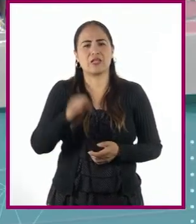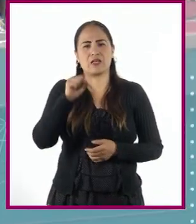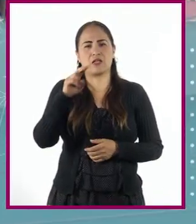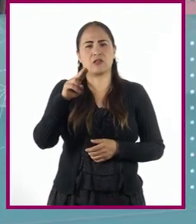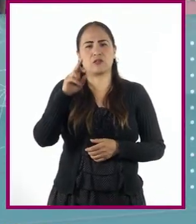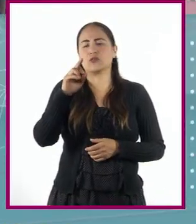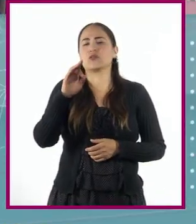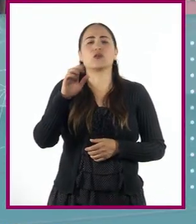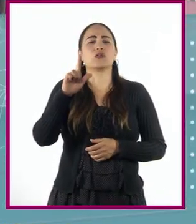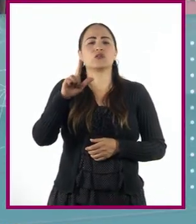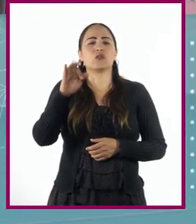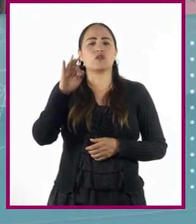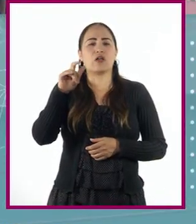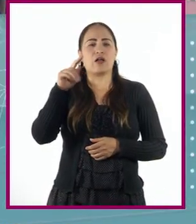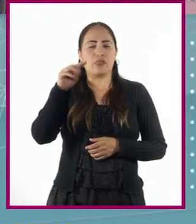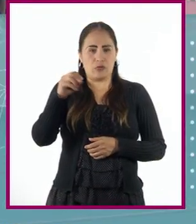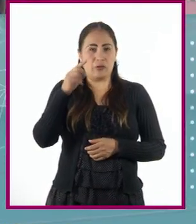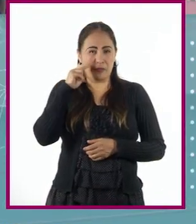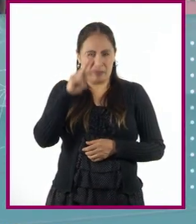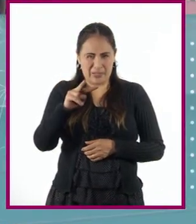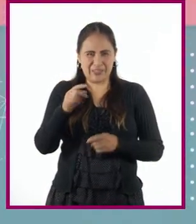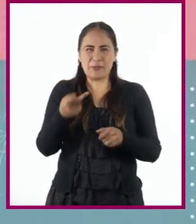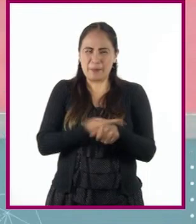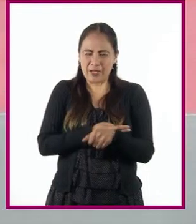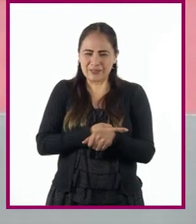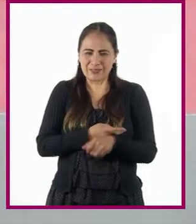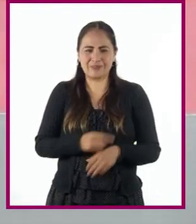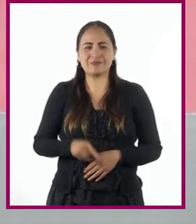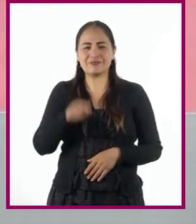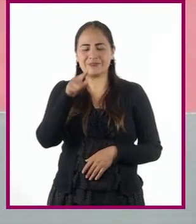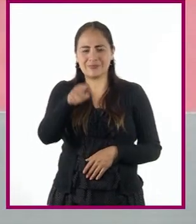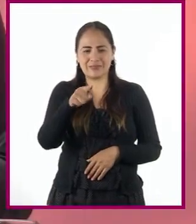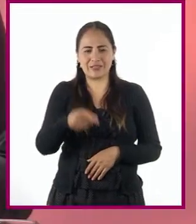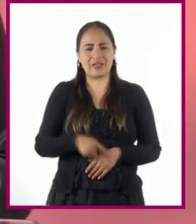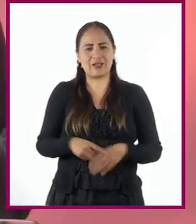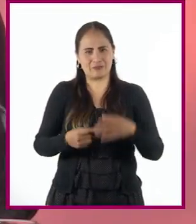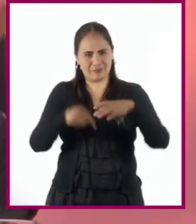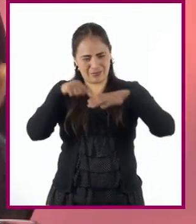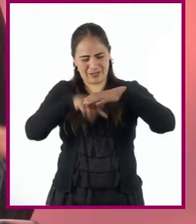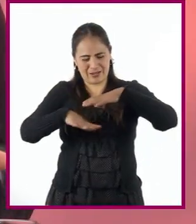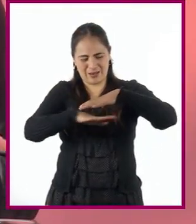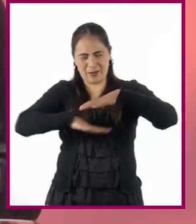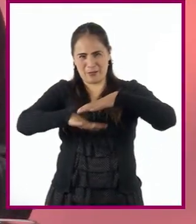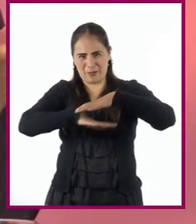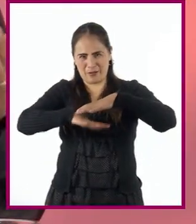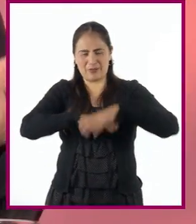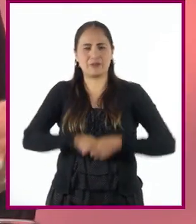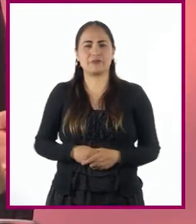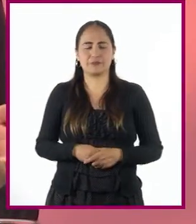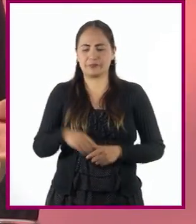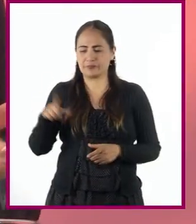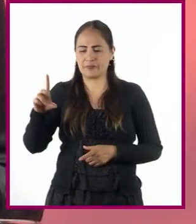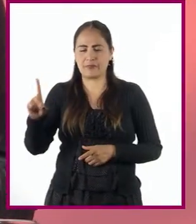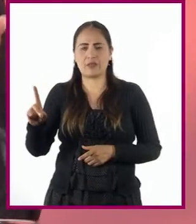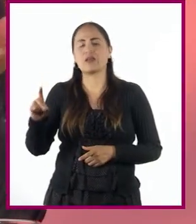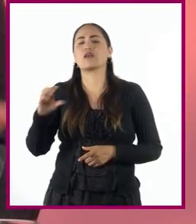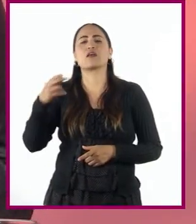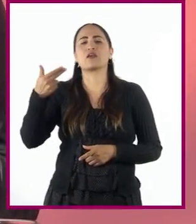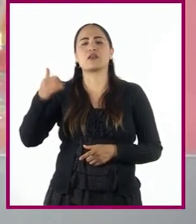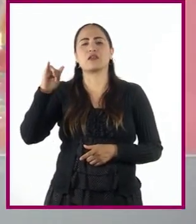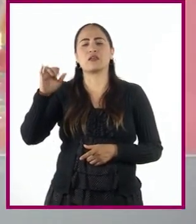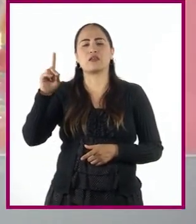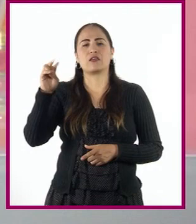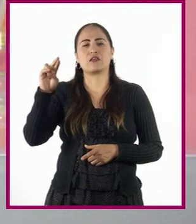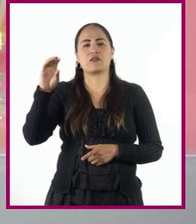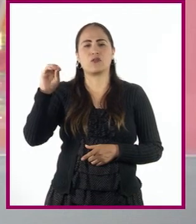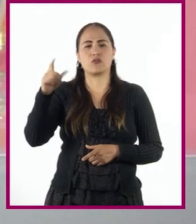cobre. ¿Notan lo que está sucediendo? Se está formando un compuesto insoluble. La reacción entre el hidróxido de sodio al contacto